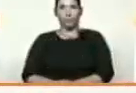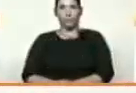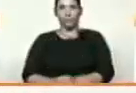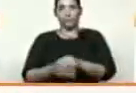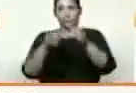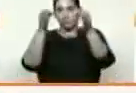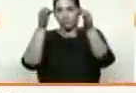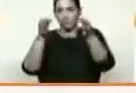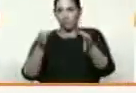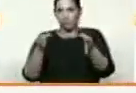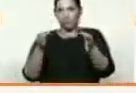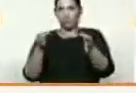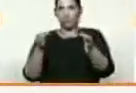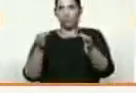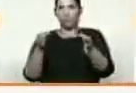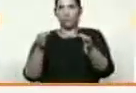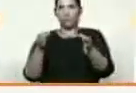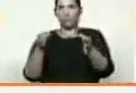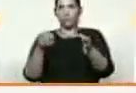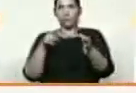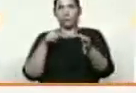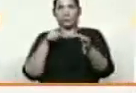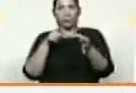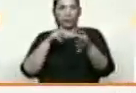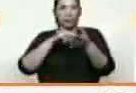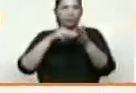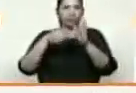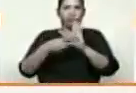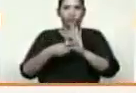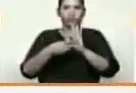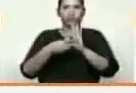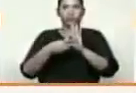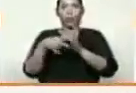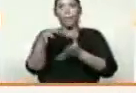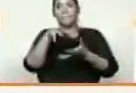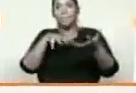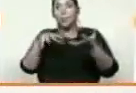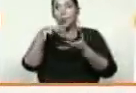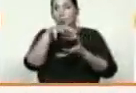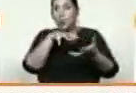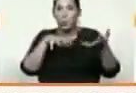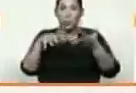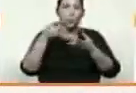realidad, son producto de una crisis política profunda,